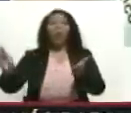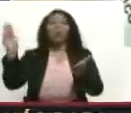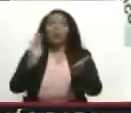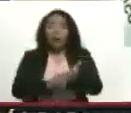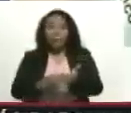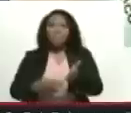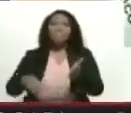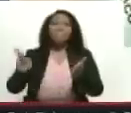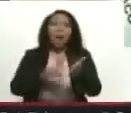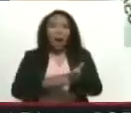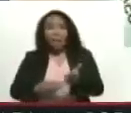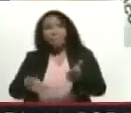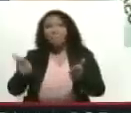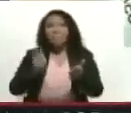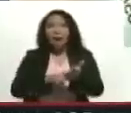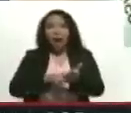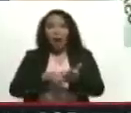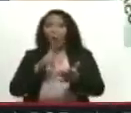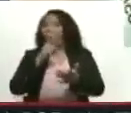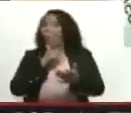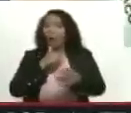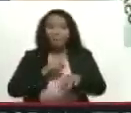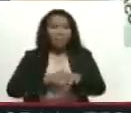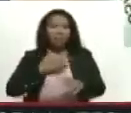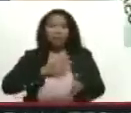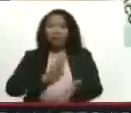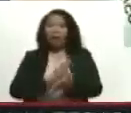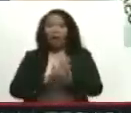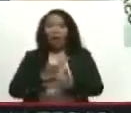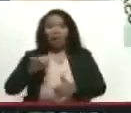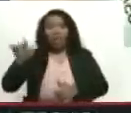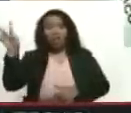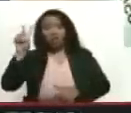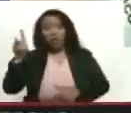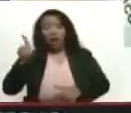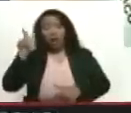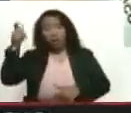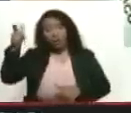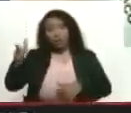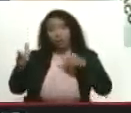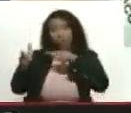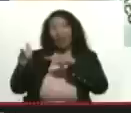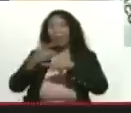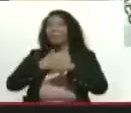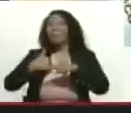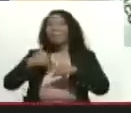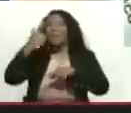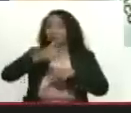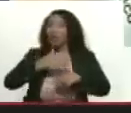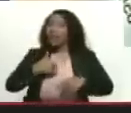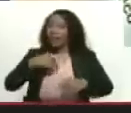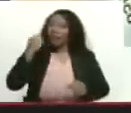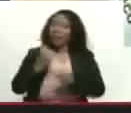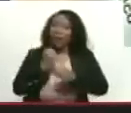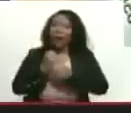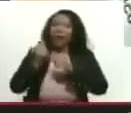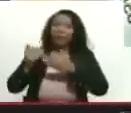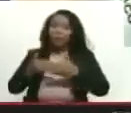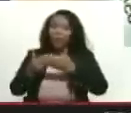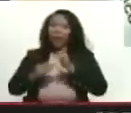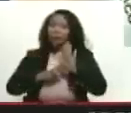y particularmente cuando hay momentos de calma en Venezuela, cuando la gente lo que quiere es trabajar, estudiar,